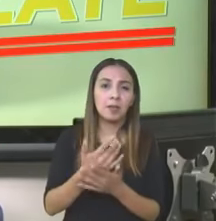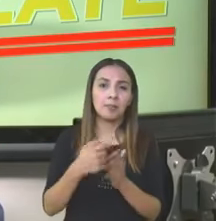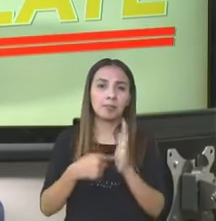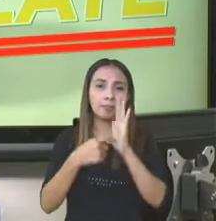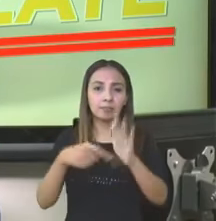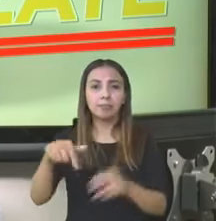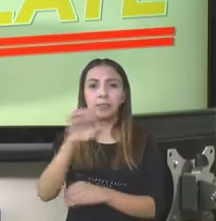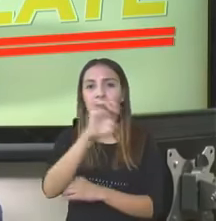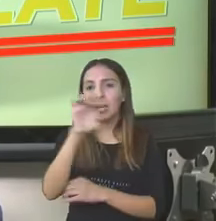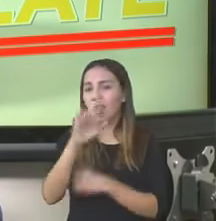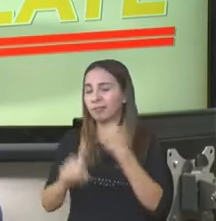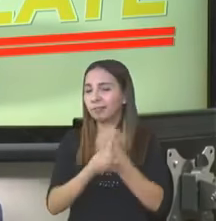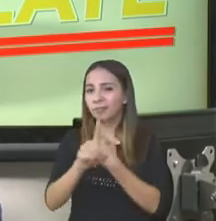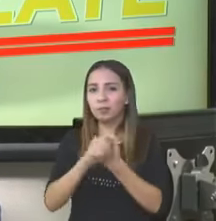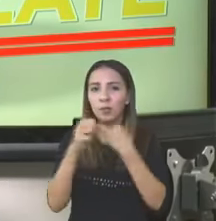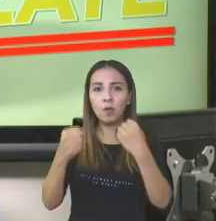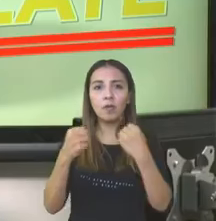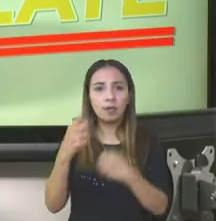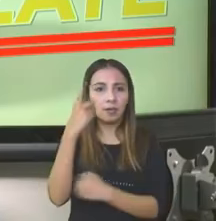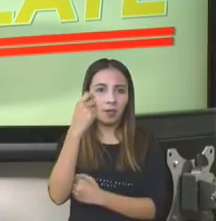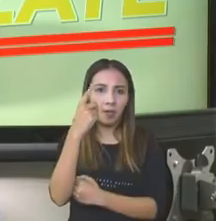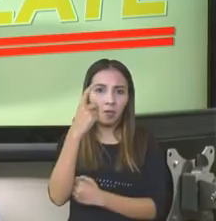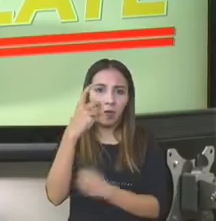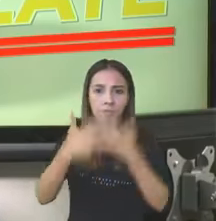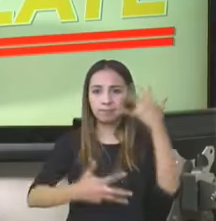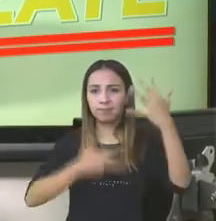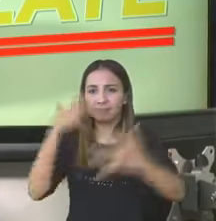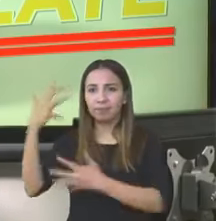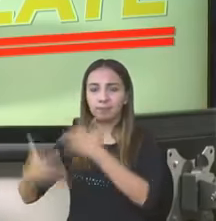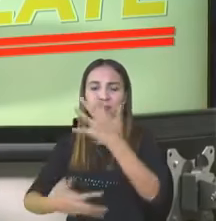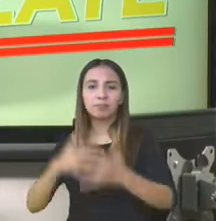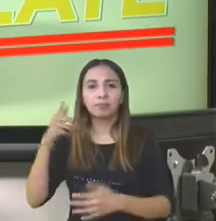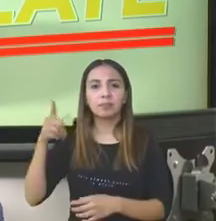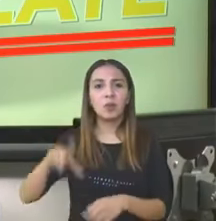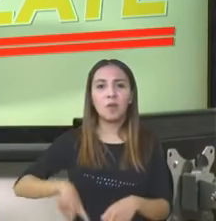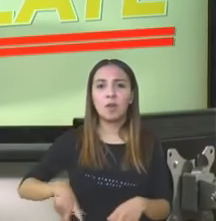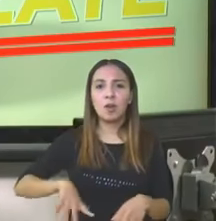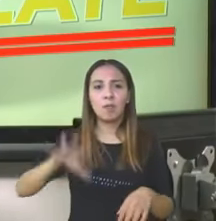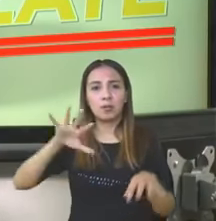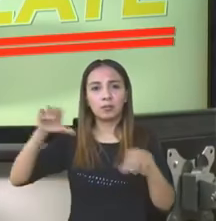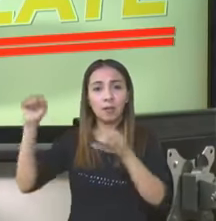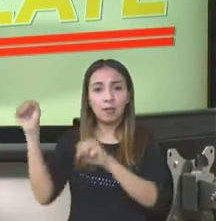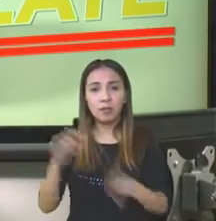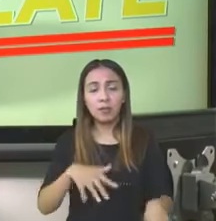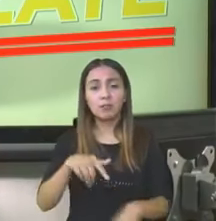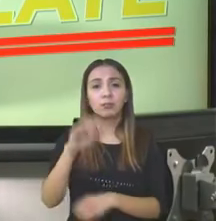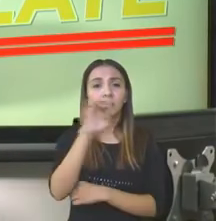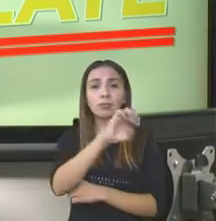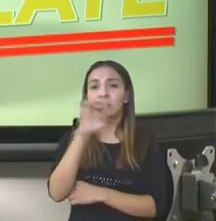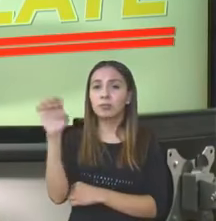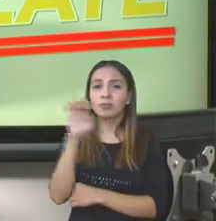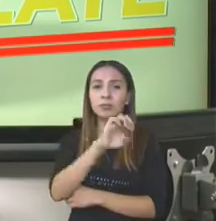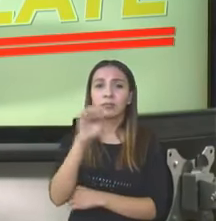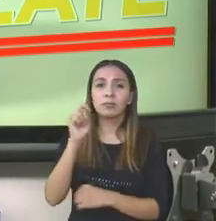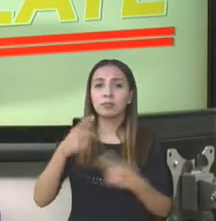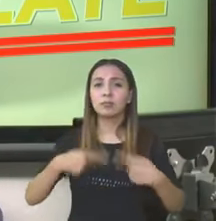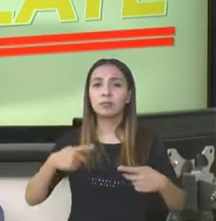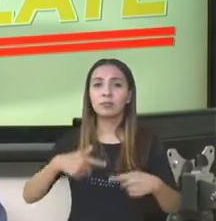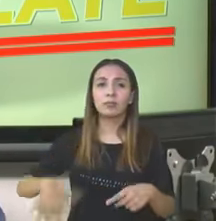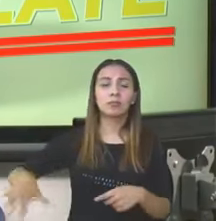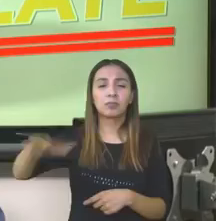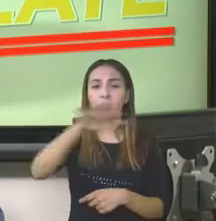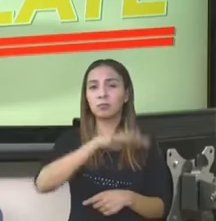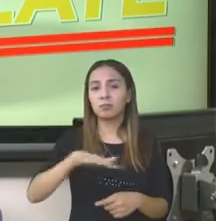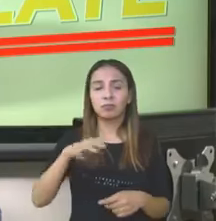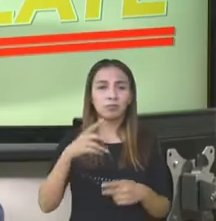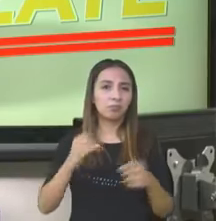Ensenada hay crisis del agua, en Ensenada hay un abandono de la autoridad, en Ensenada prácticamente la sociedad tomará